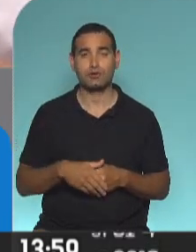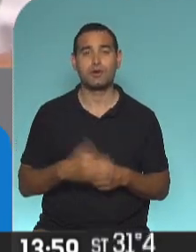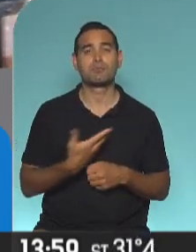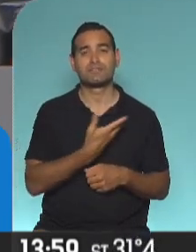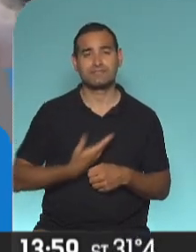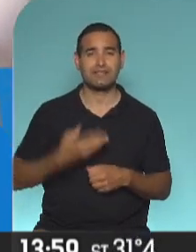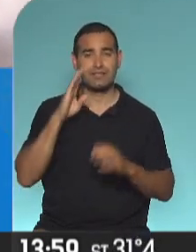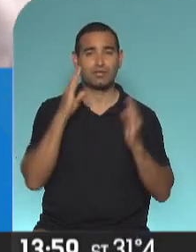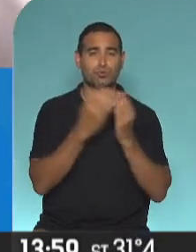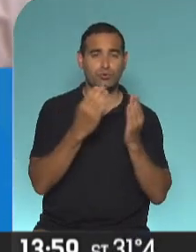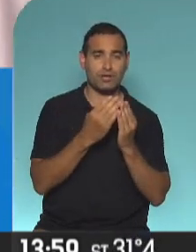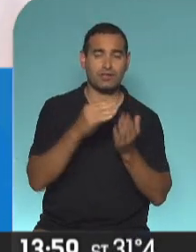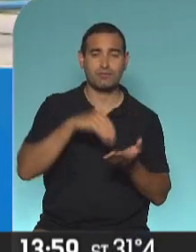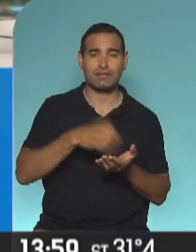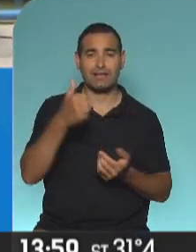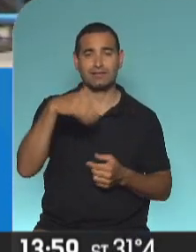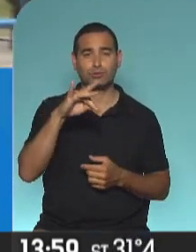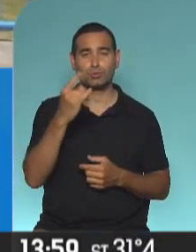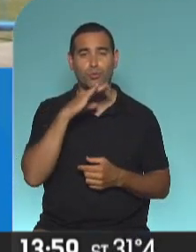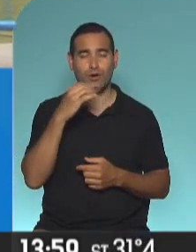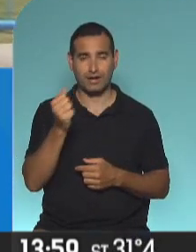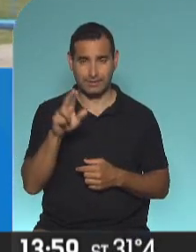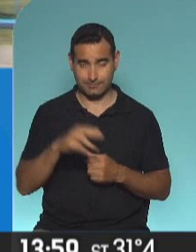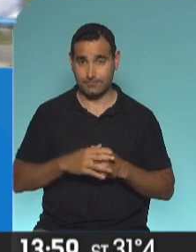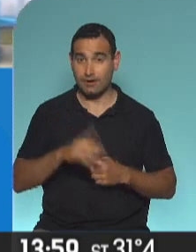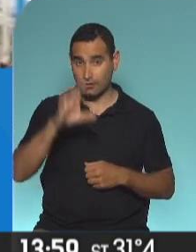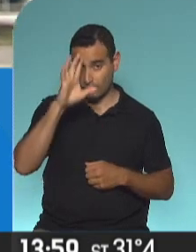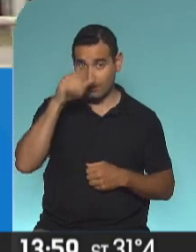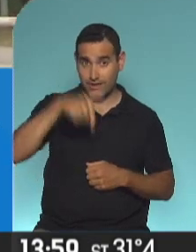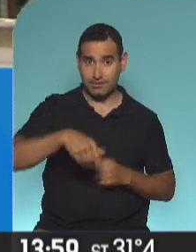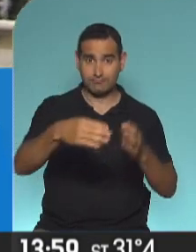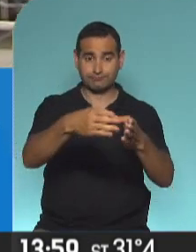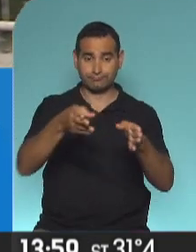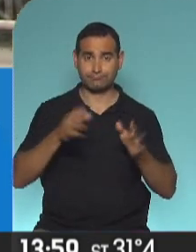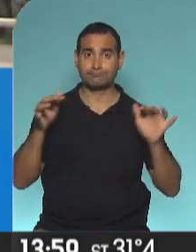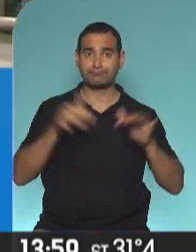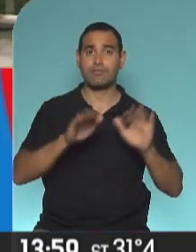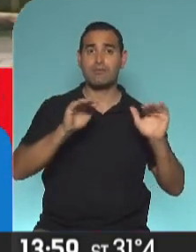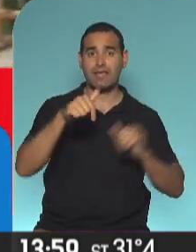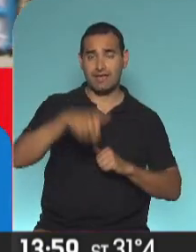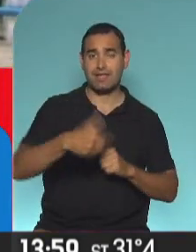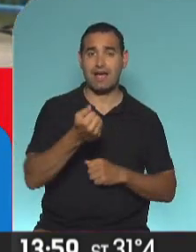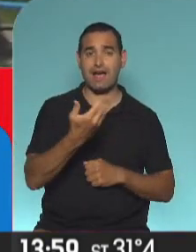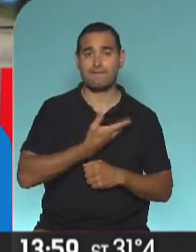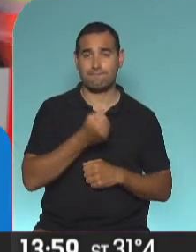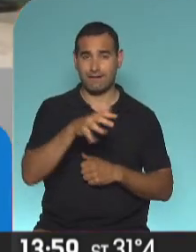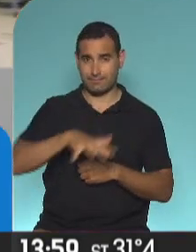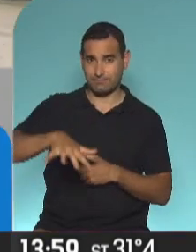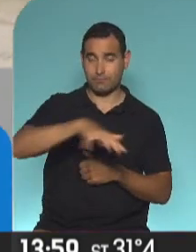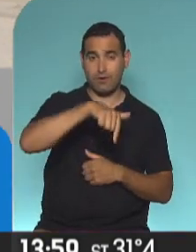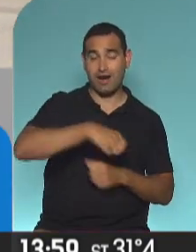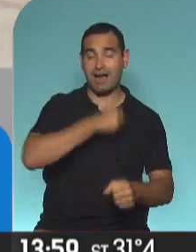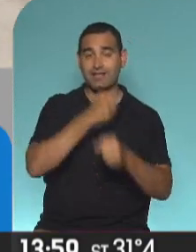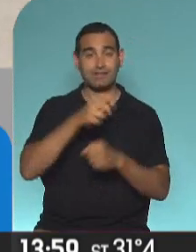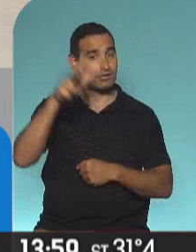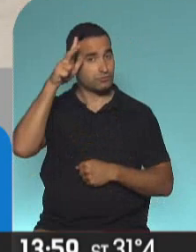y Mariano Andújar. Recordemos que esta ceremonia se lleva a cabo aquí en el predio de Ezeiza, hoy hasta las